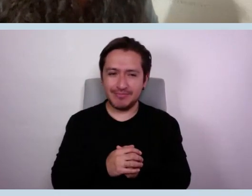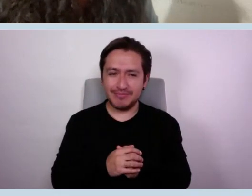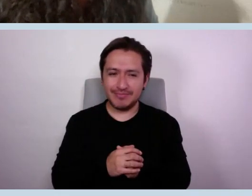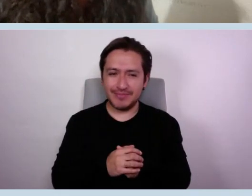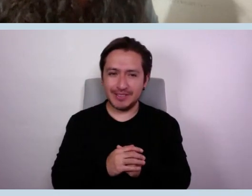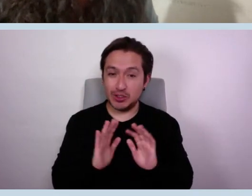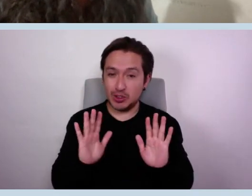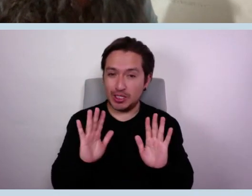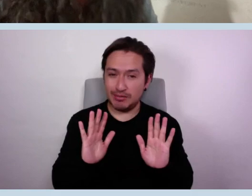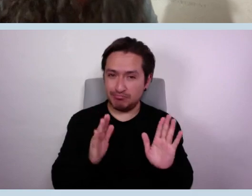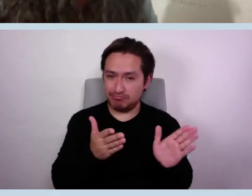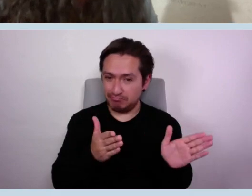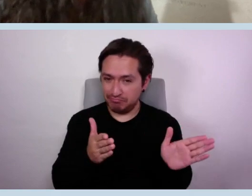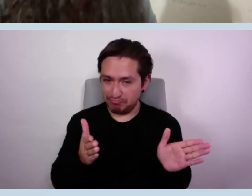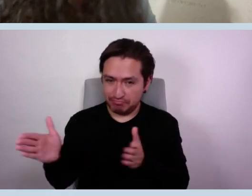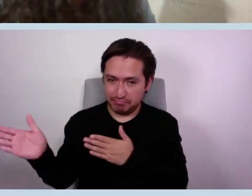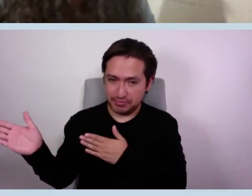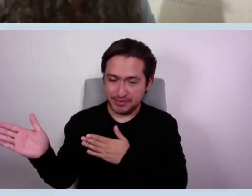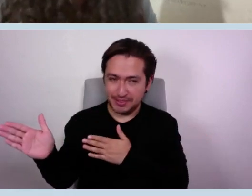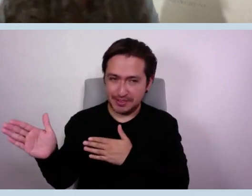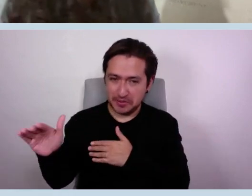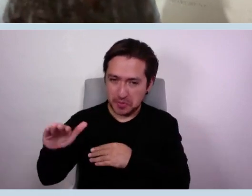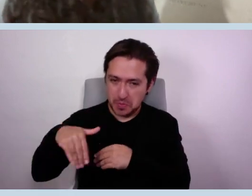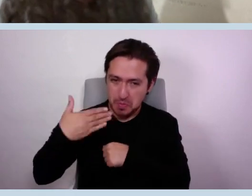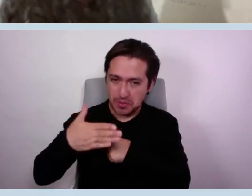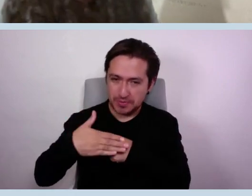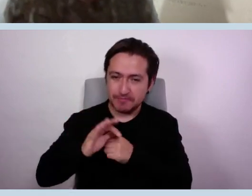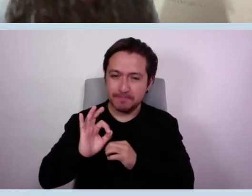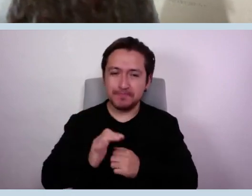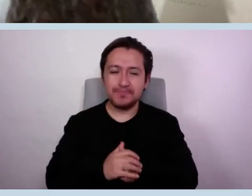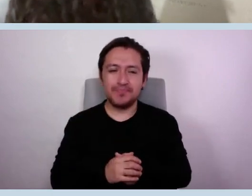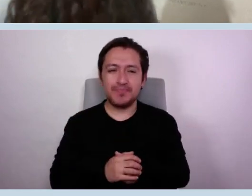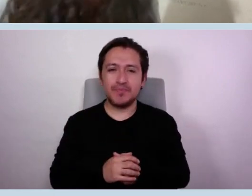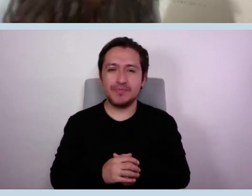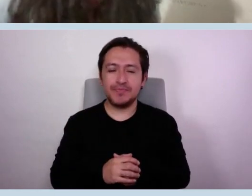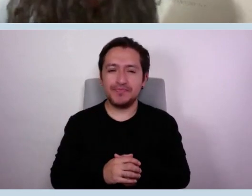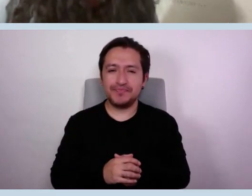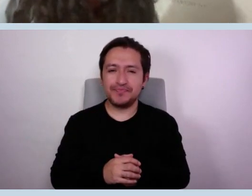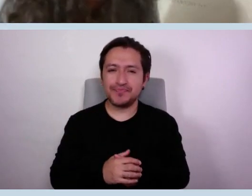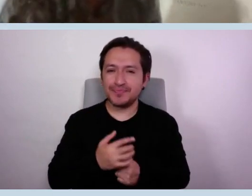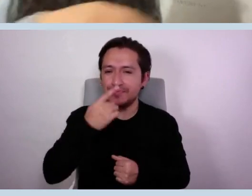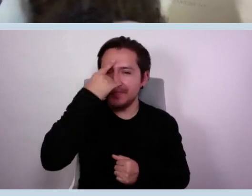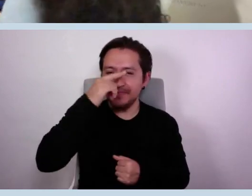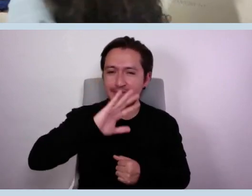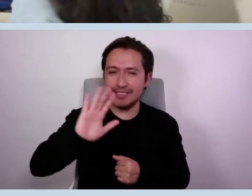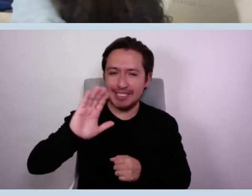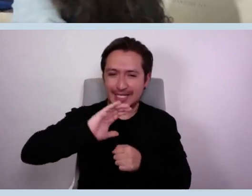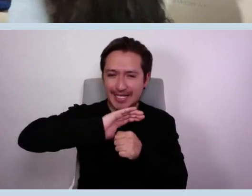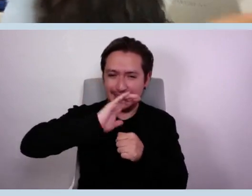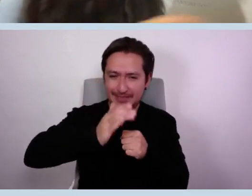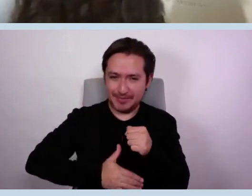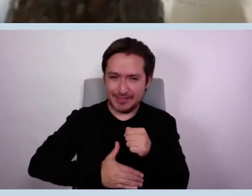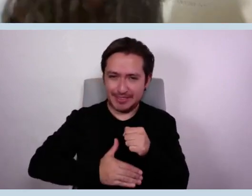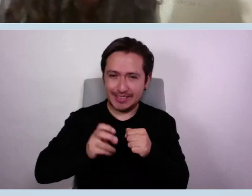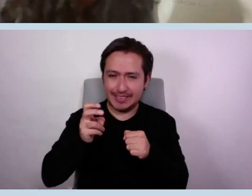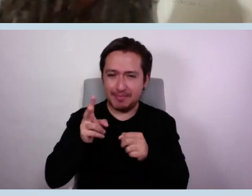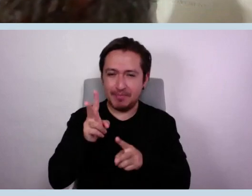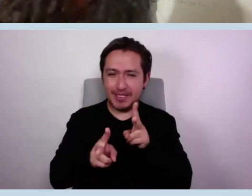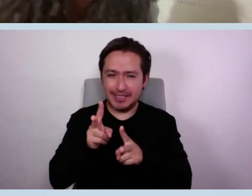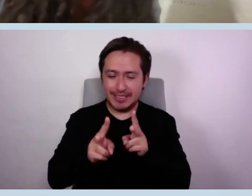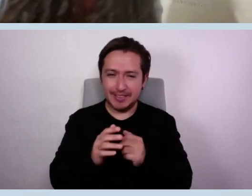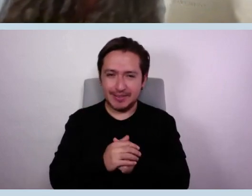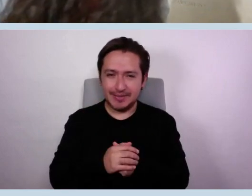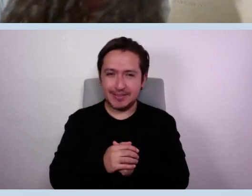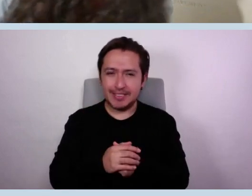siguiente que tenemos Sí y este para terminar nuestra charla tenemos una